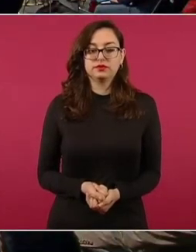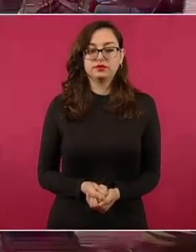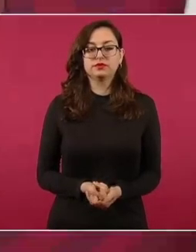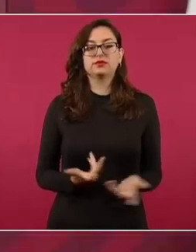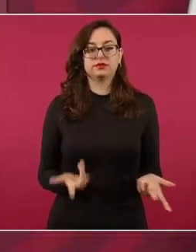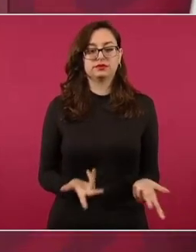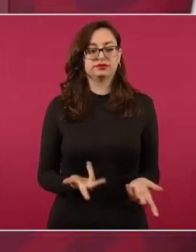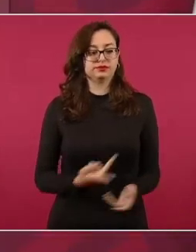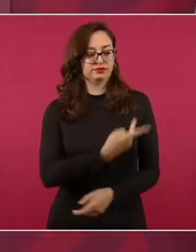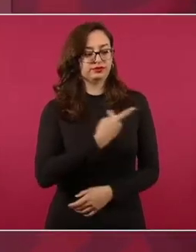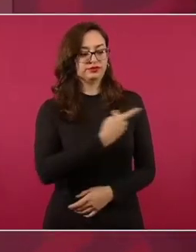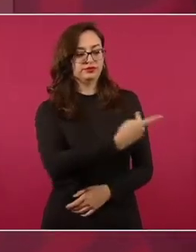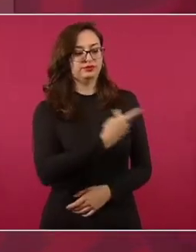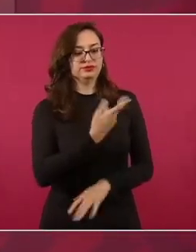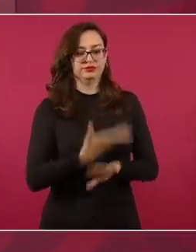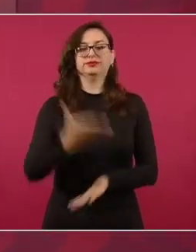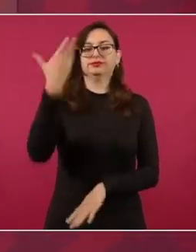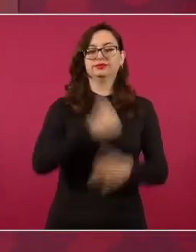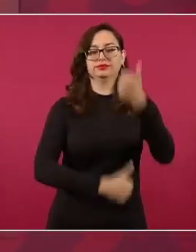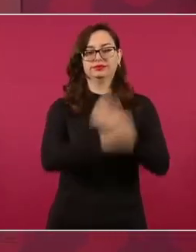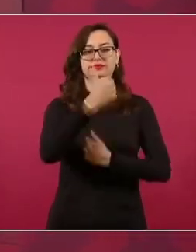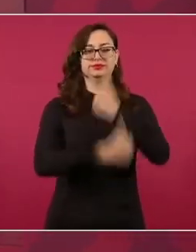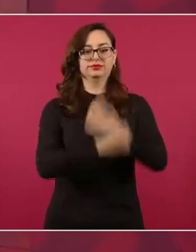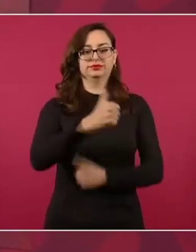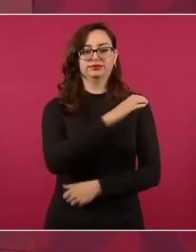aspirábamos, ¿no?, a ser candidatos a la presidencia.